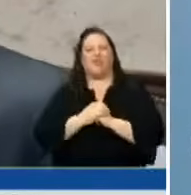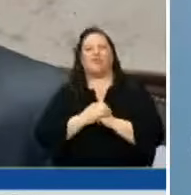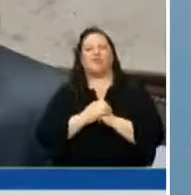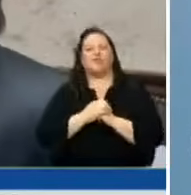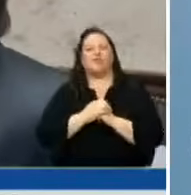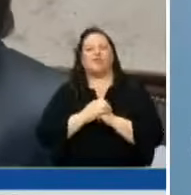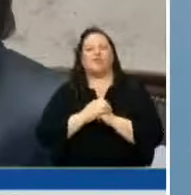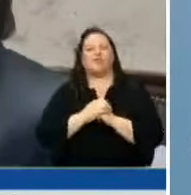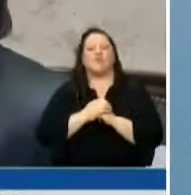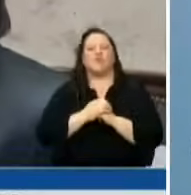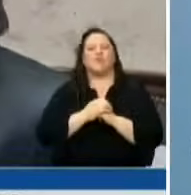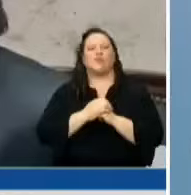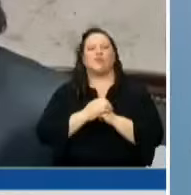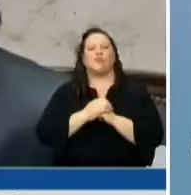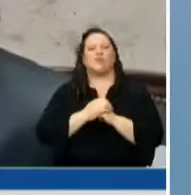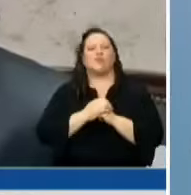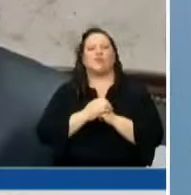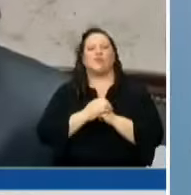Dicho esto,